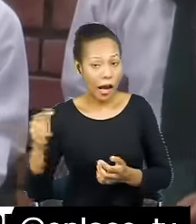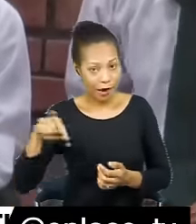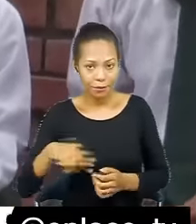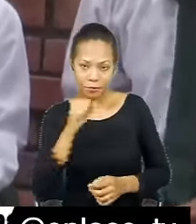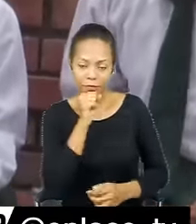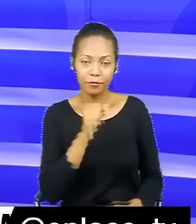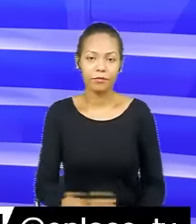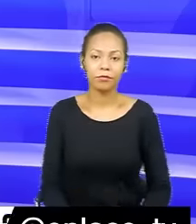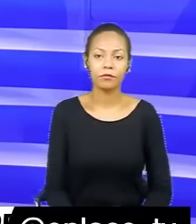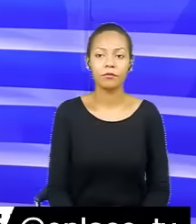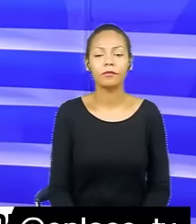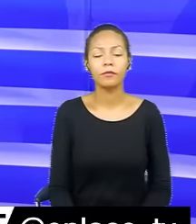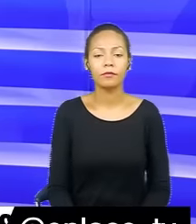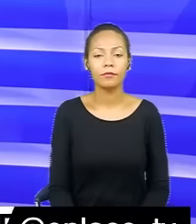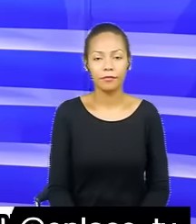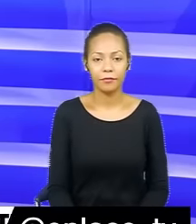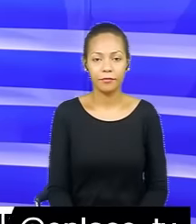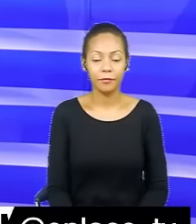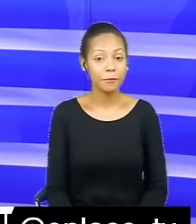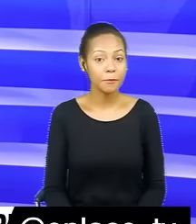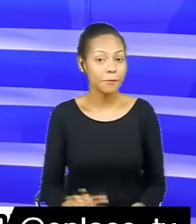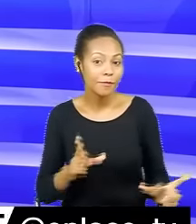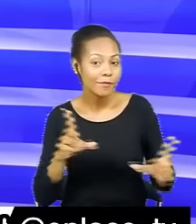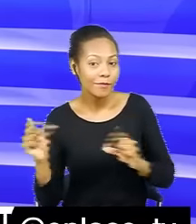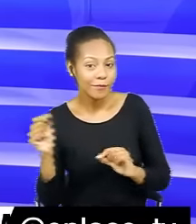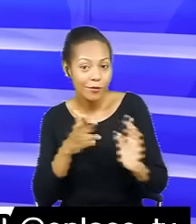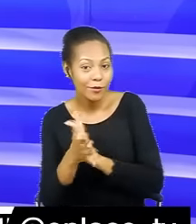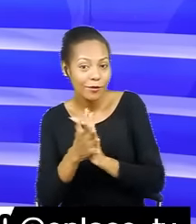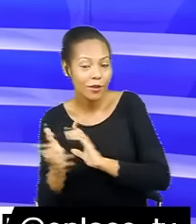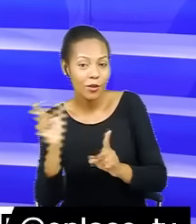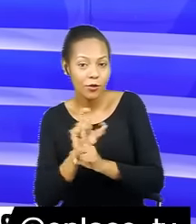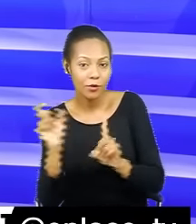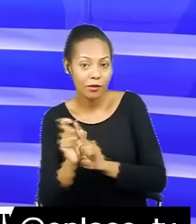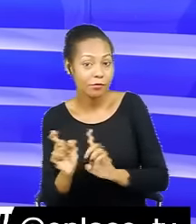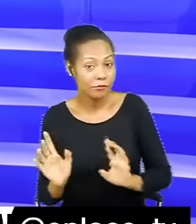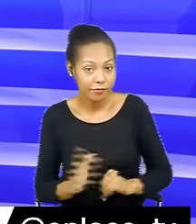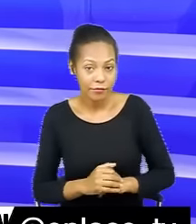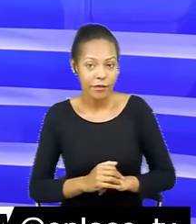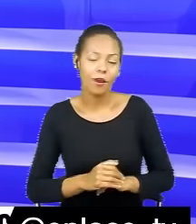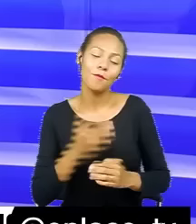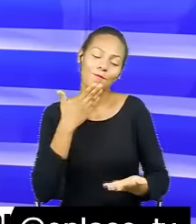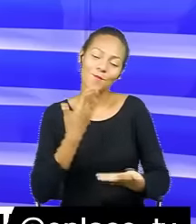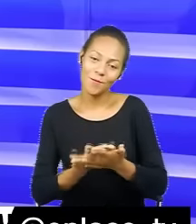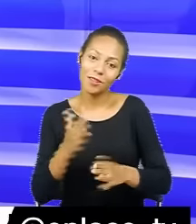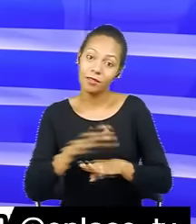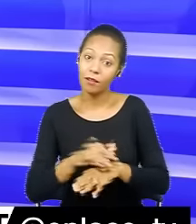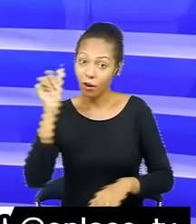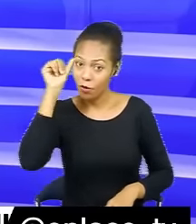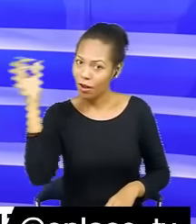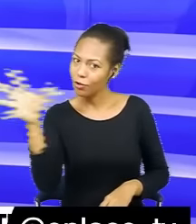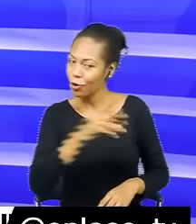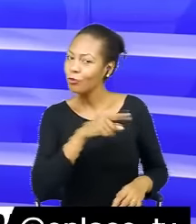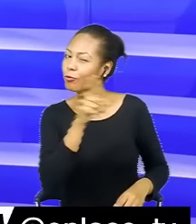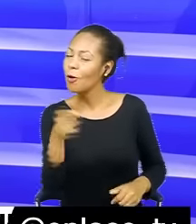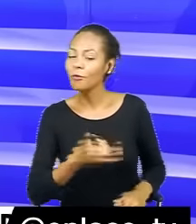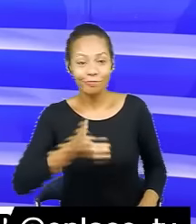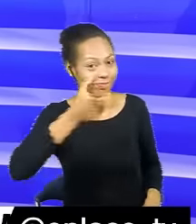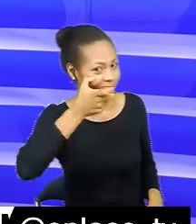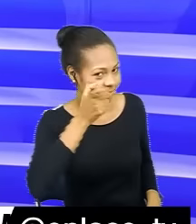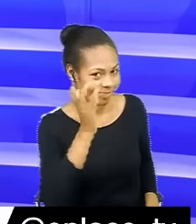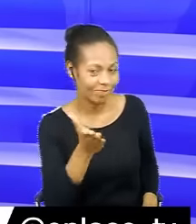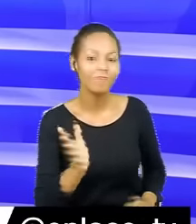ciudad. Y hasta aquí la buena información de cultura y entretenimiento. Que pasen una feliz tarde, pero recuerden, barranqueños, que ustedes quedan en